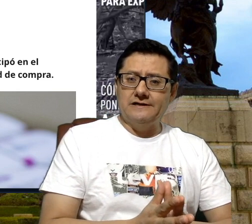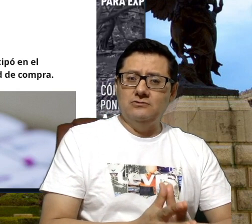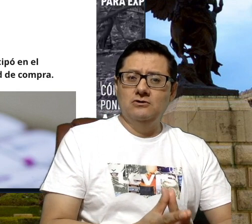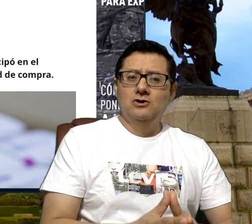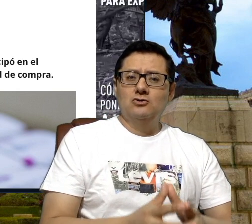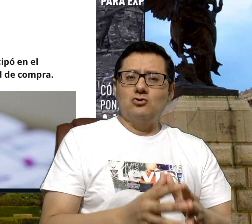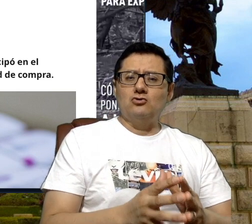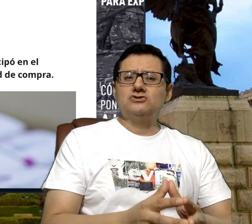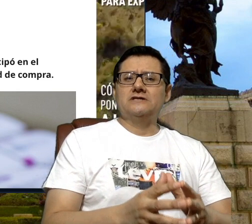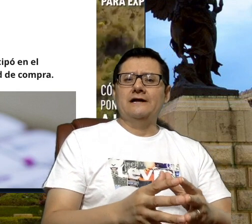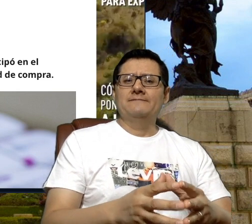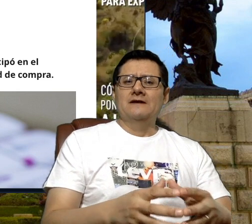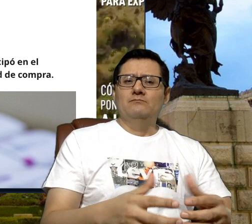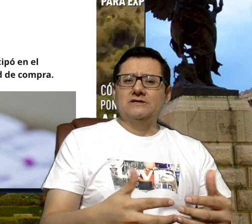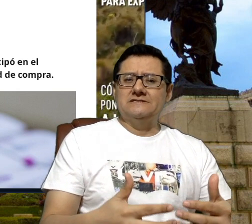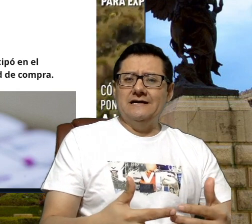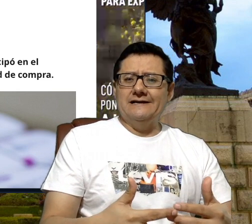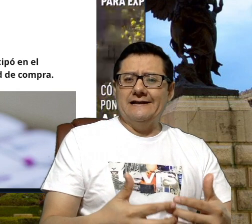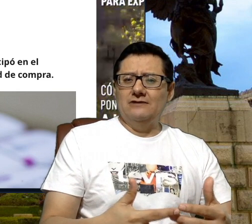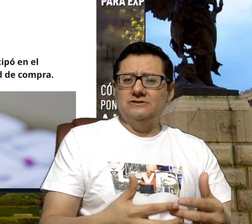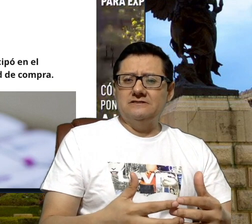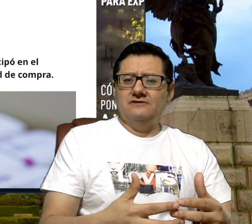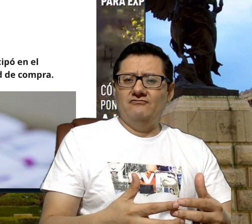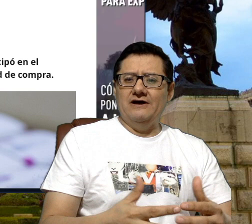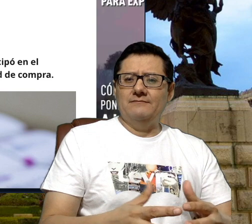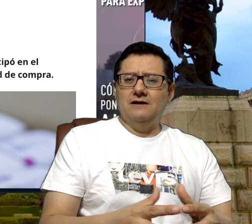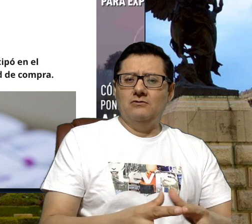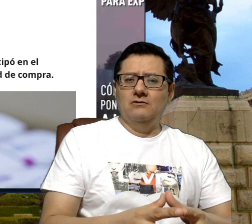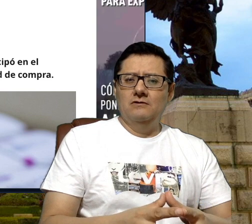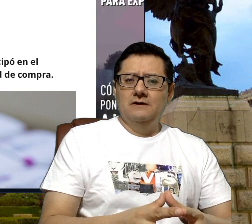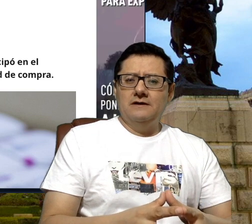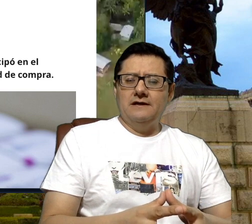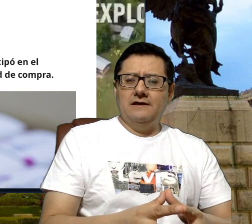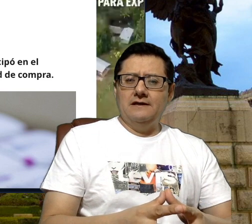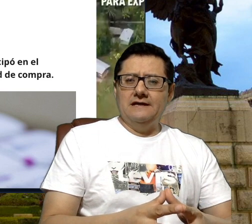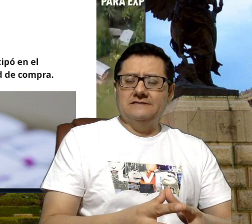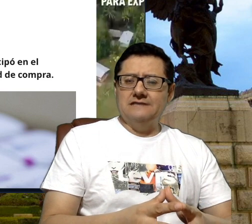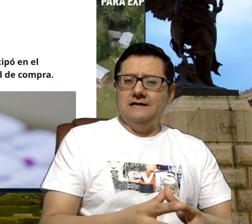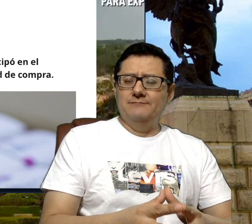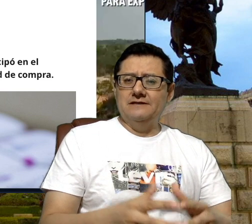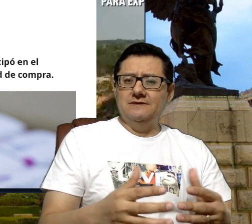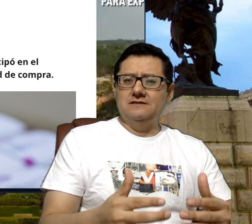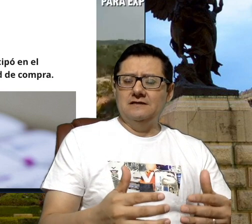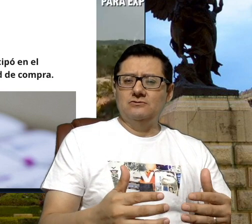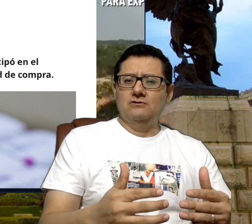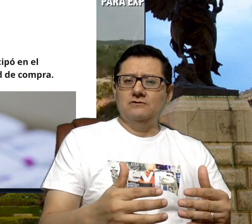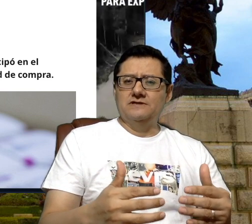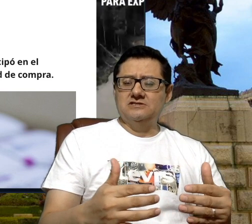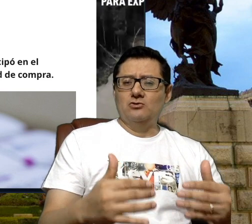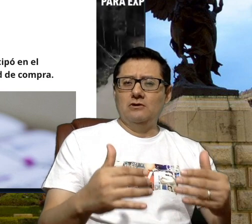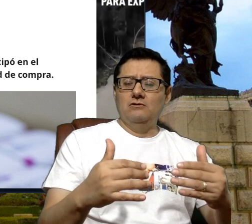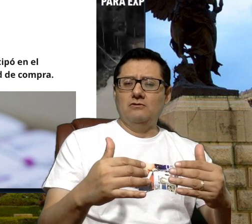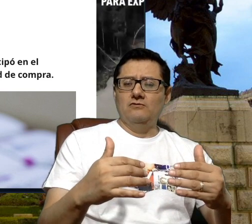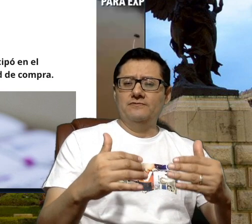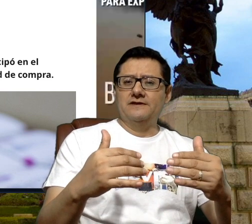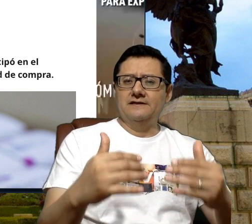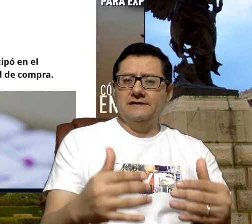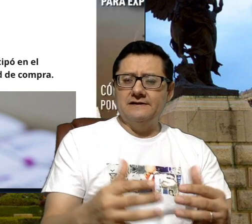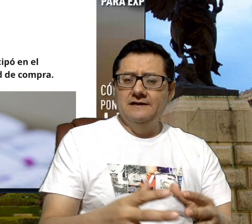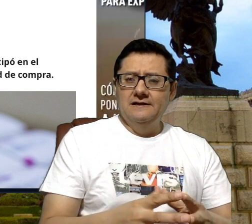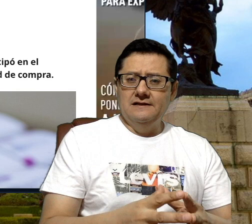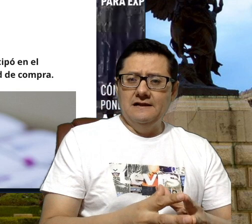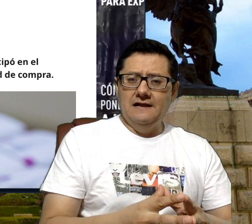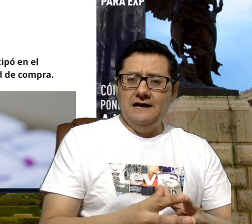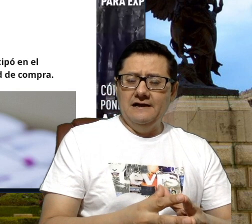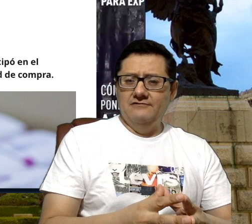ganando terreno. Rusia, pues, ha creado este fármaco que está permitiendo, desde luego,